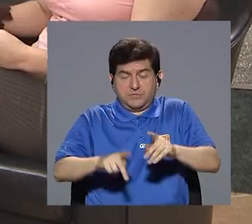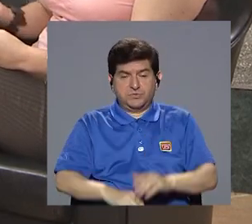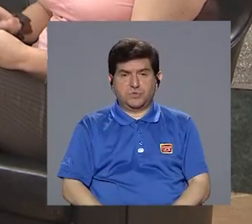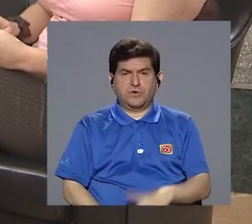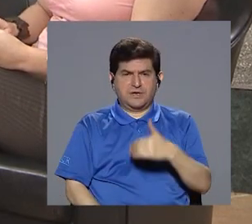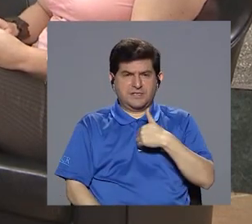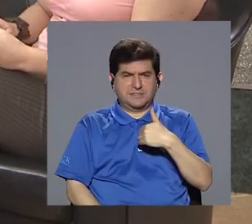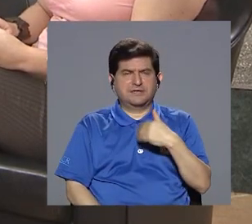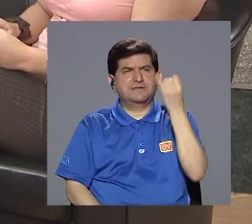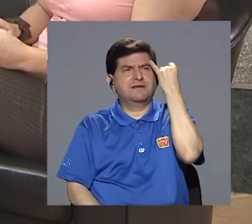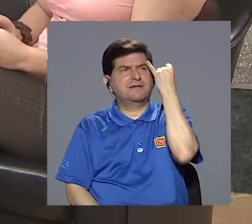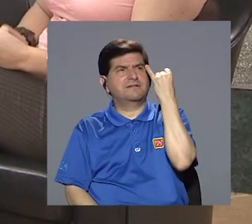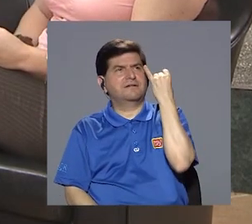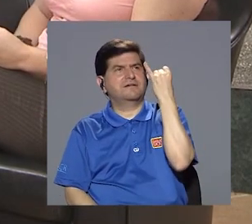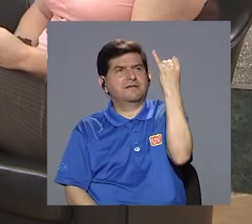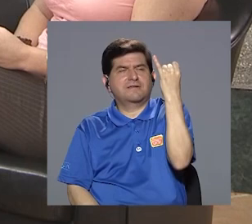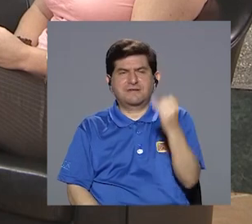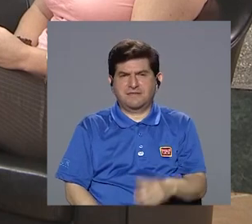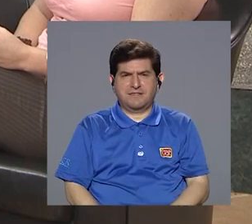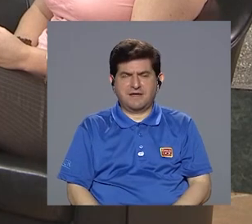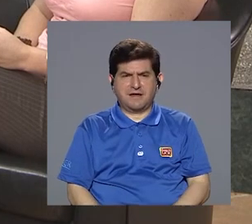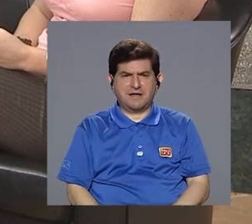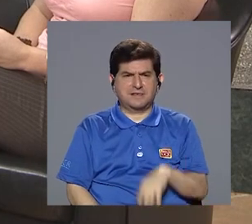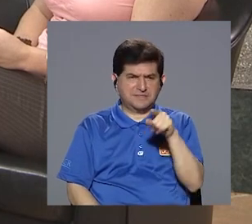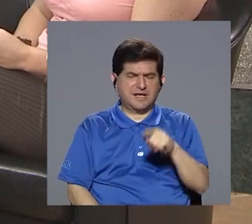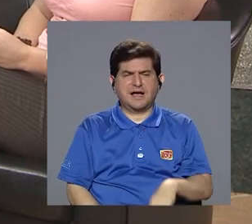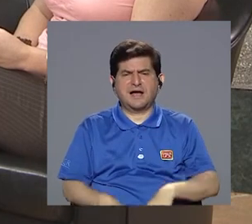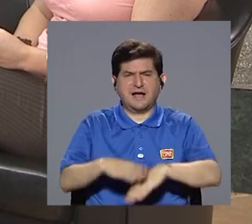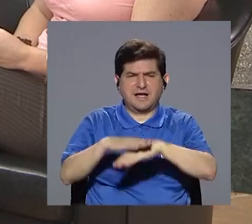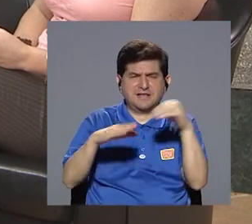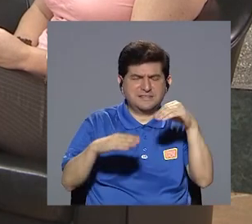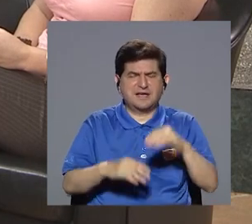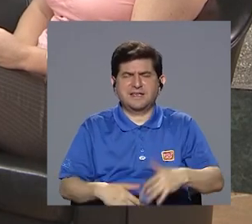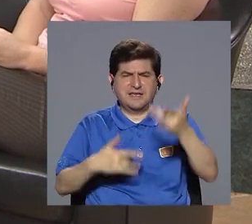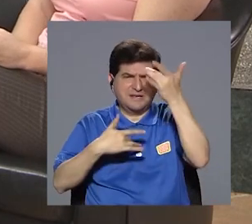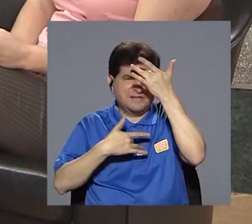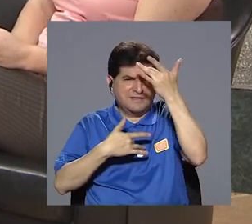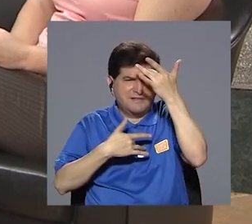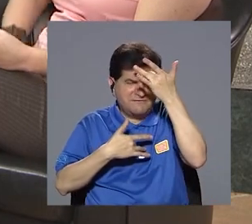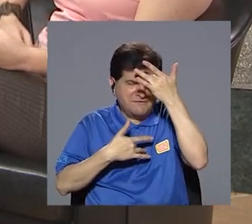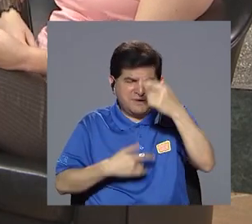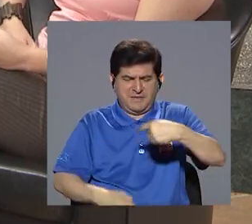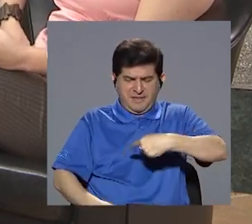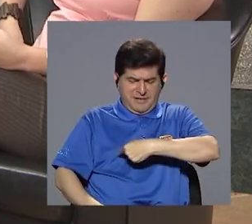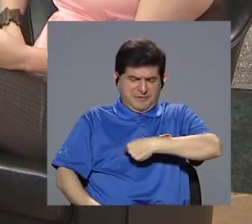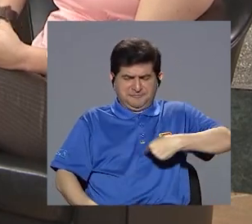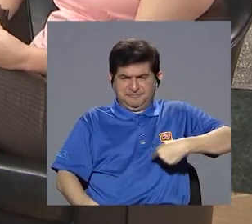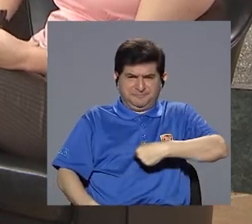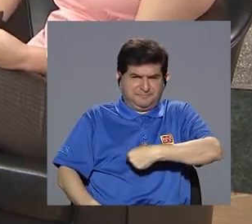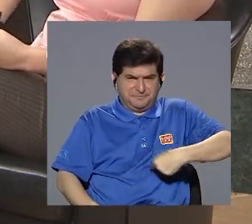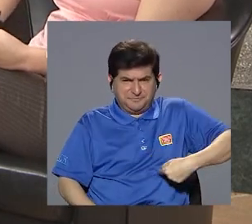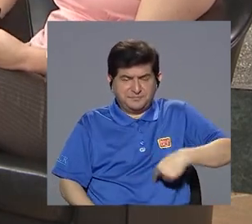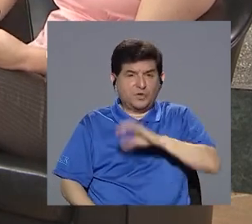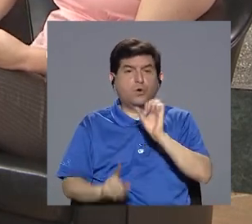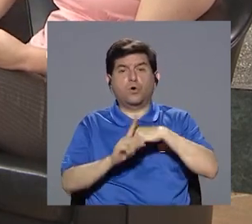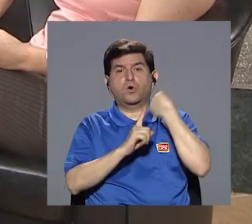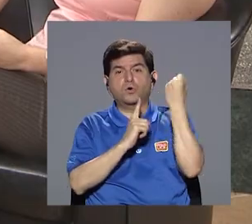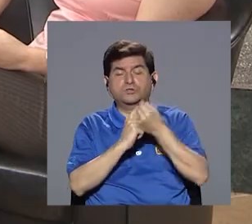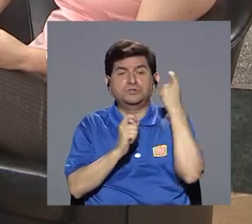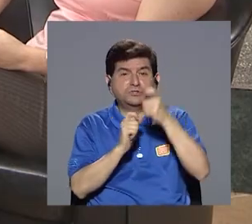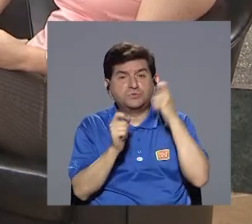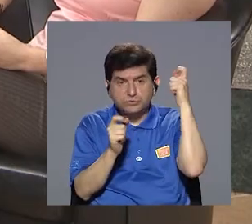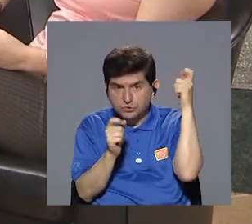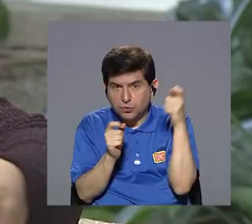personas con intenciones, vienen saliendo de una enfermedad gástrica, vienen de algún tipo de